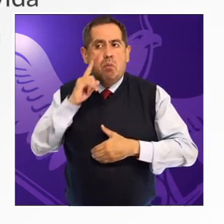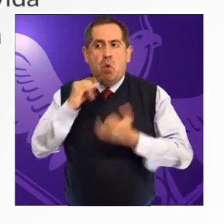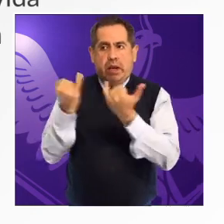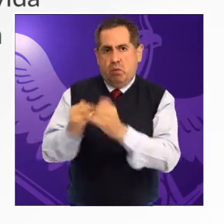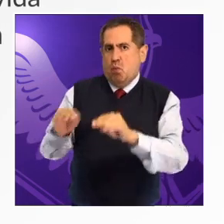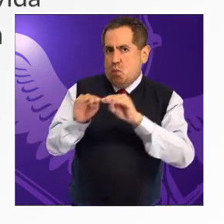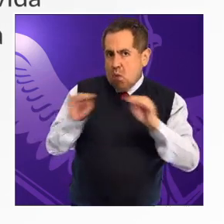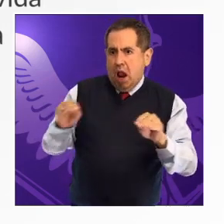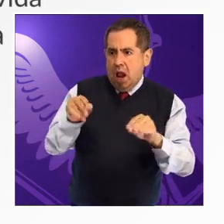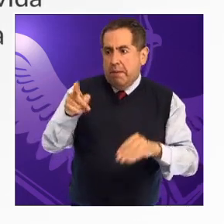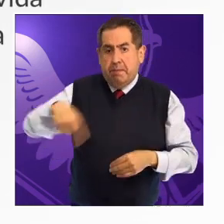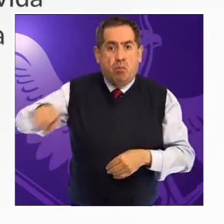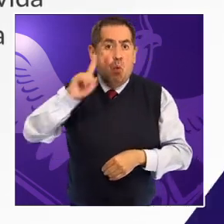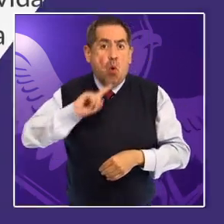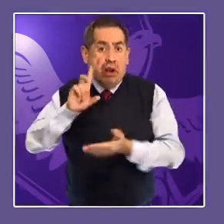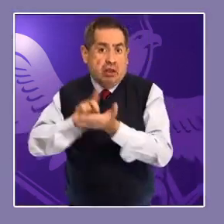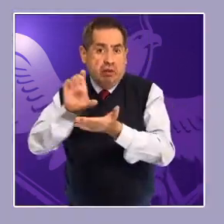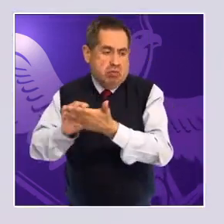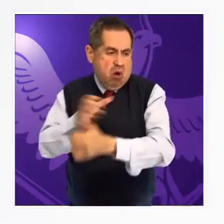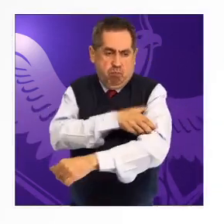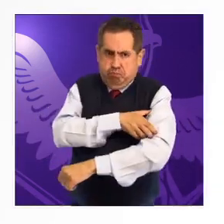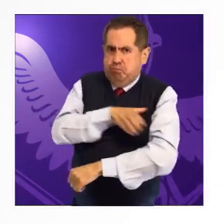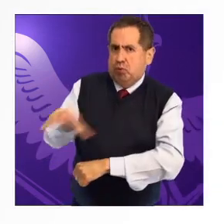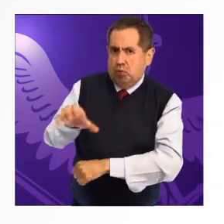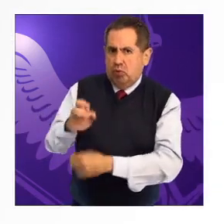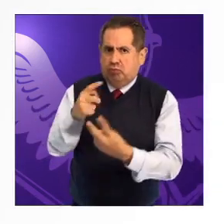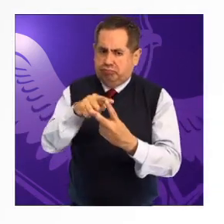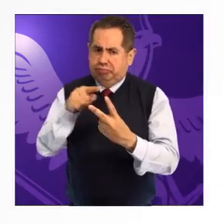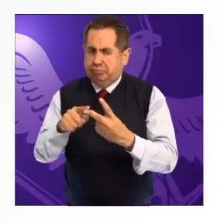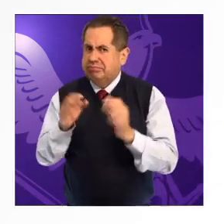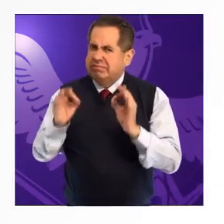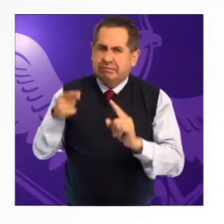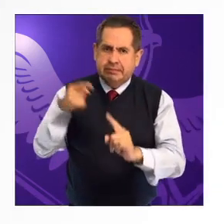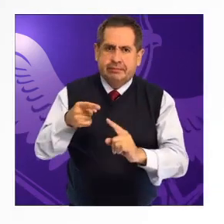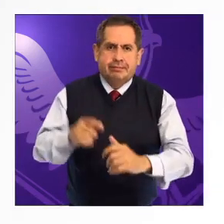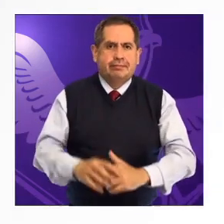el empoderamiento de las mujeres con discapacidad.